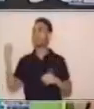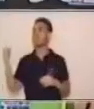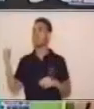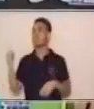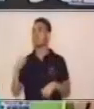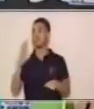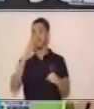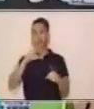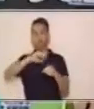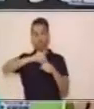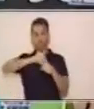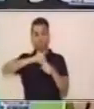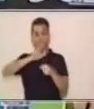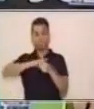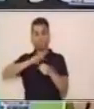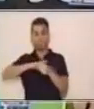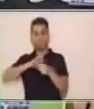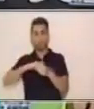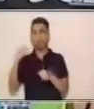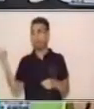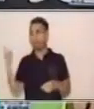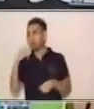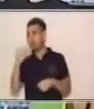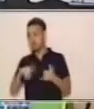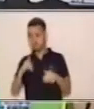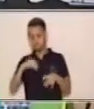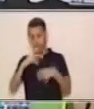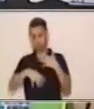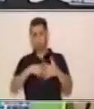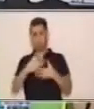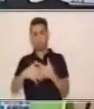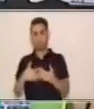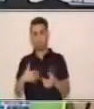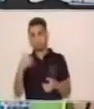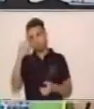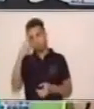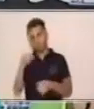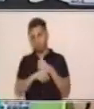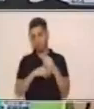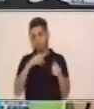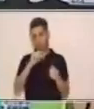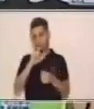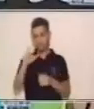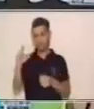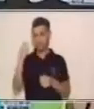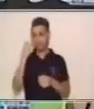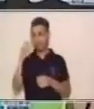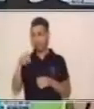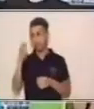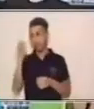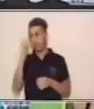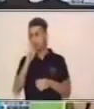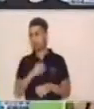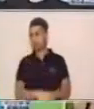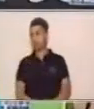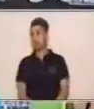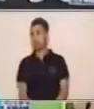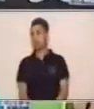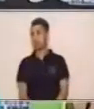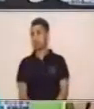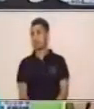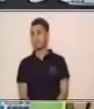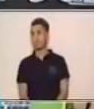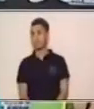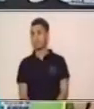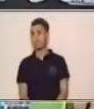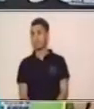tapones. Tapones son los que hemos estado utilizando en nuestras fracciones, ¿verdad? Acá tenemos